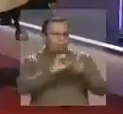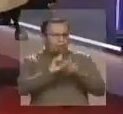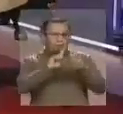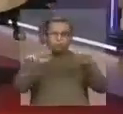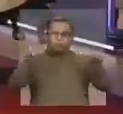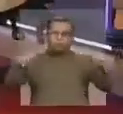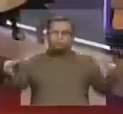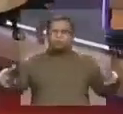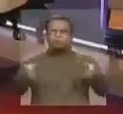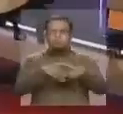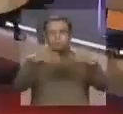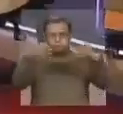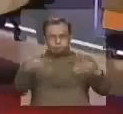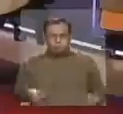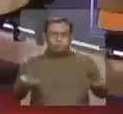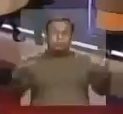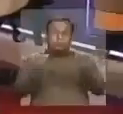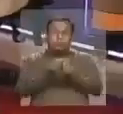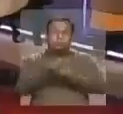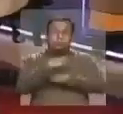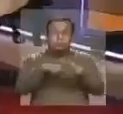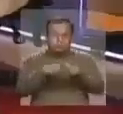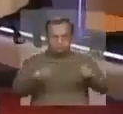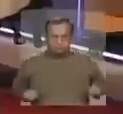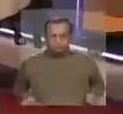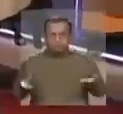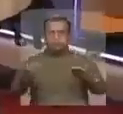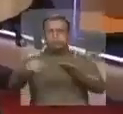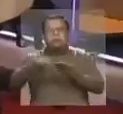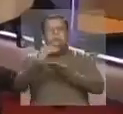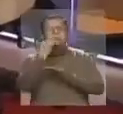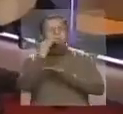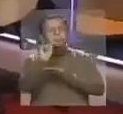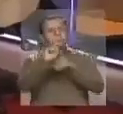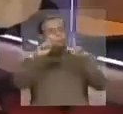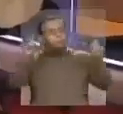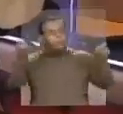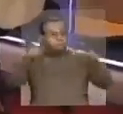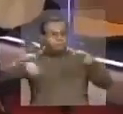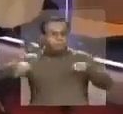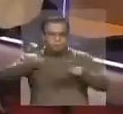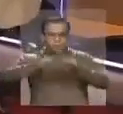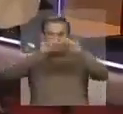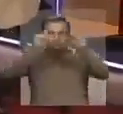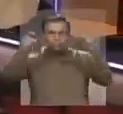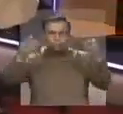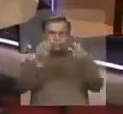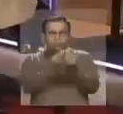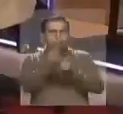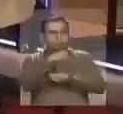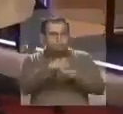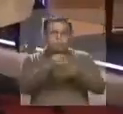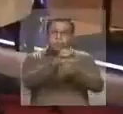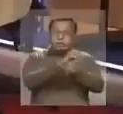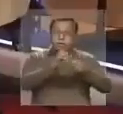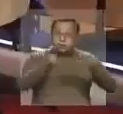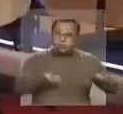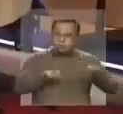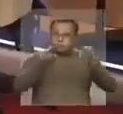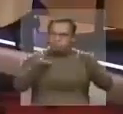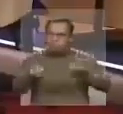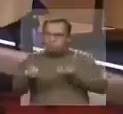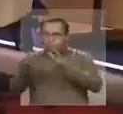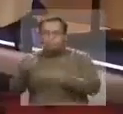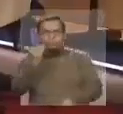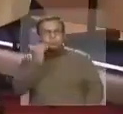y la constitución de nación a través del aporte que puedan dar las mujeres en los territorios, las mujeres en las ciudades, todavía seguimos viendo a